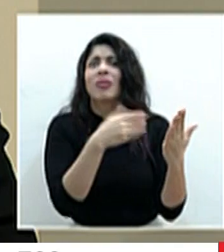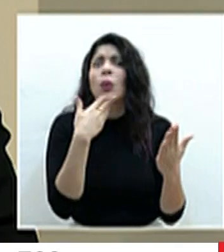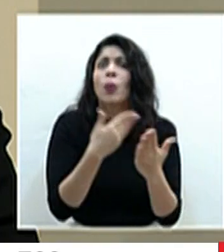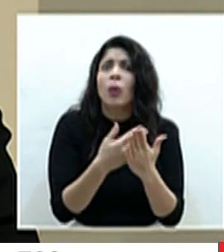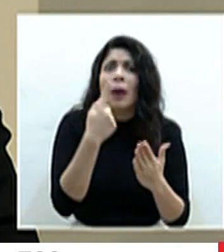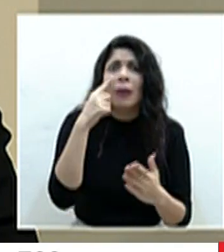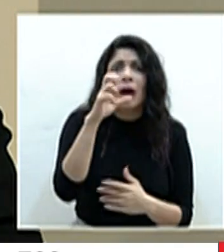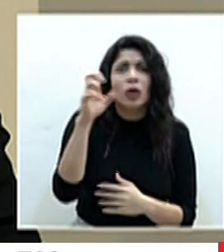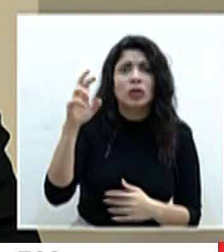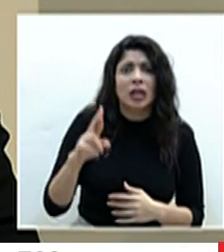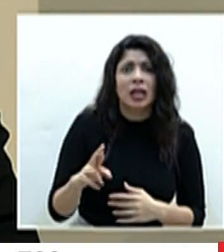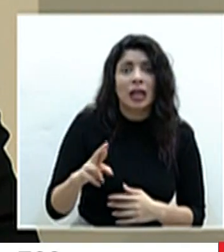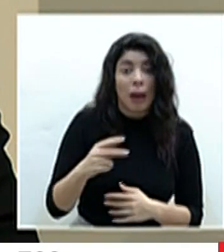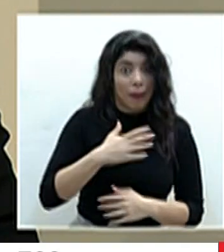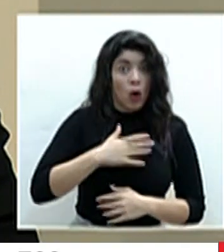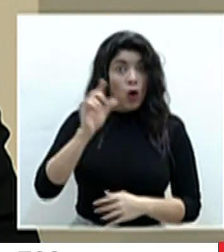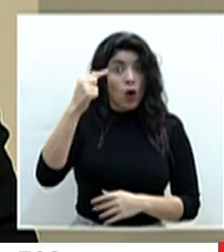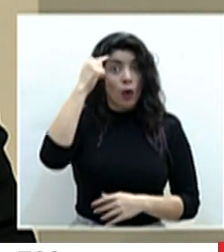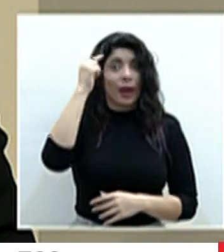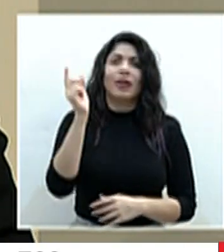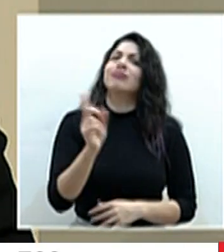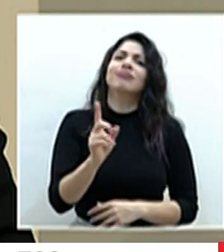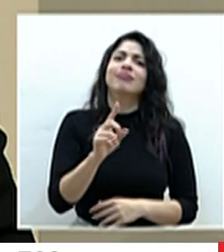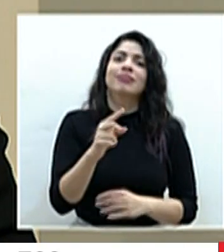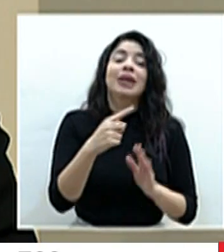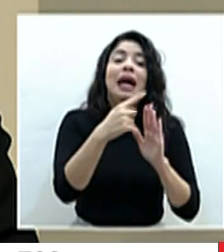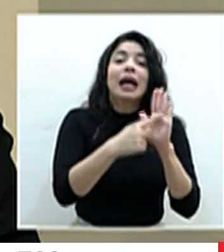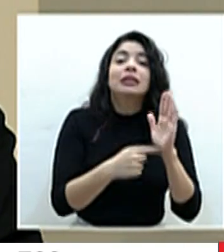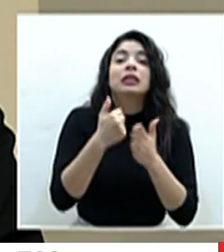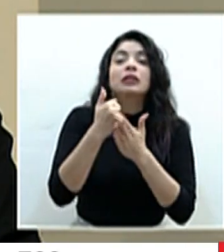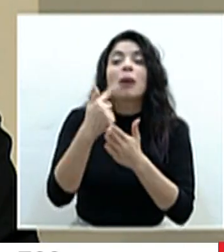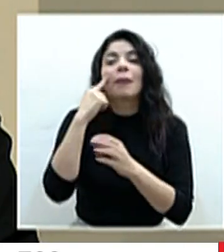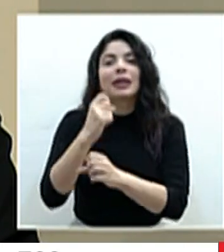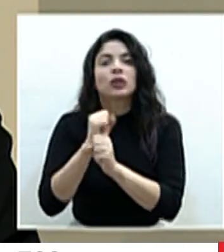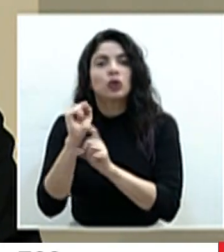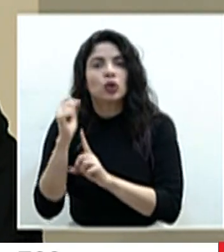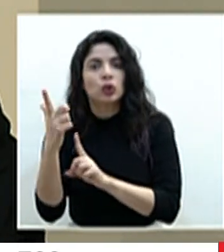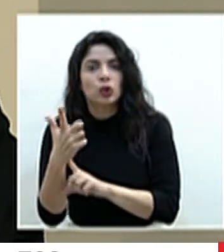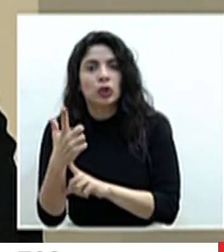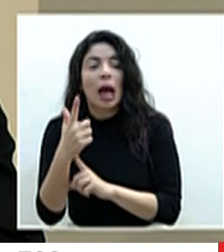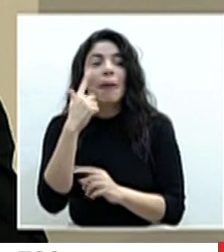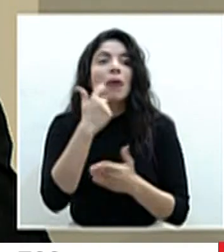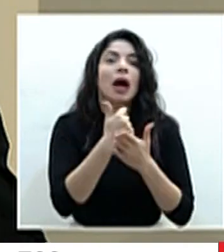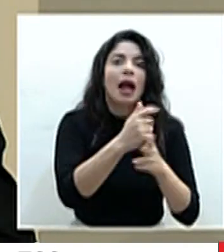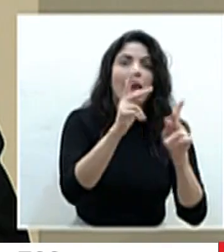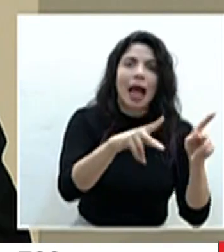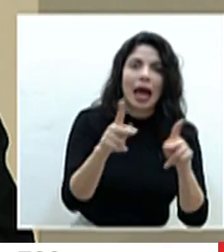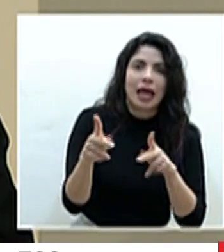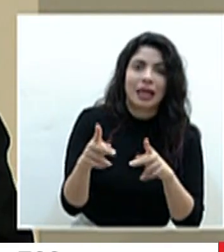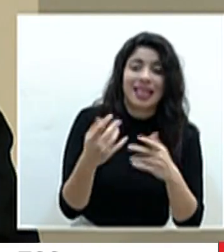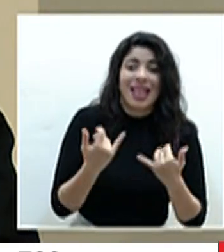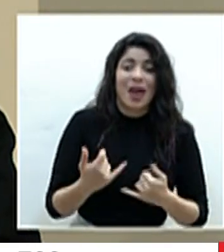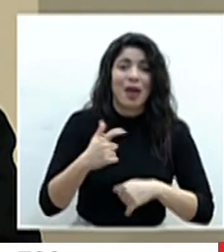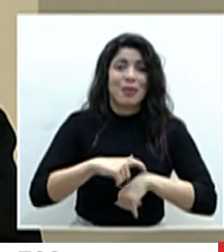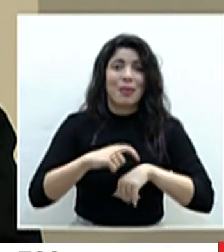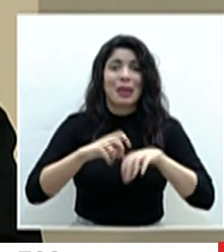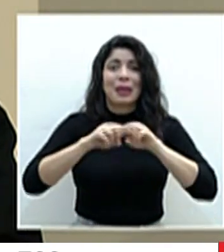Rica, no para el gobierno, para la seguridad social, para la gente, en un momento de pandemia.